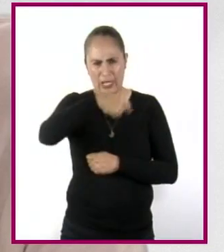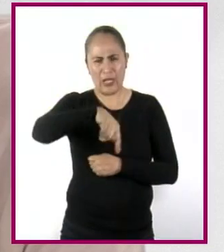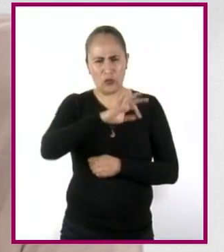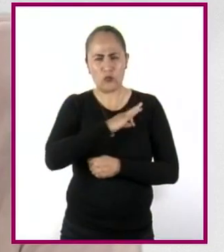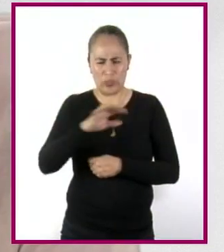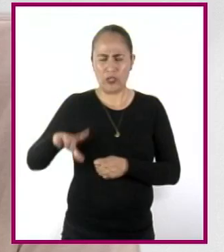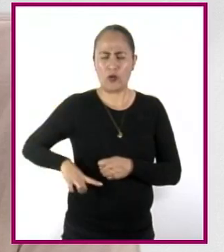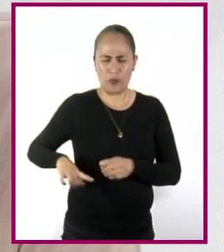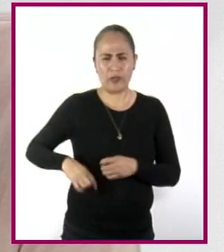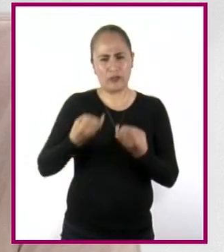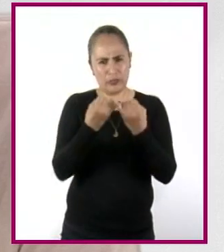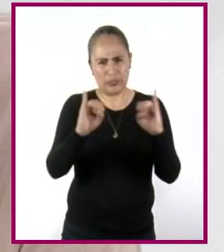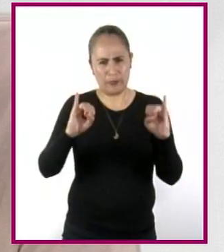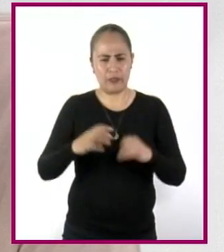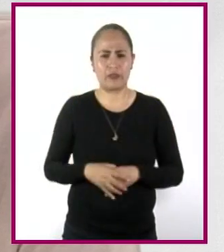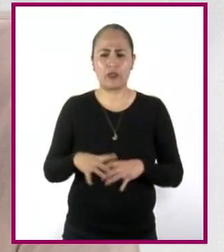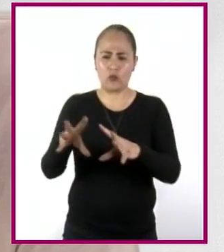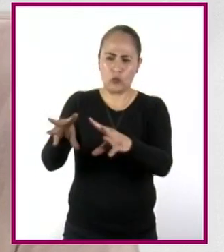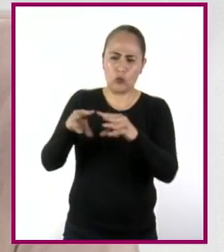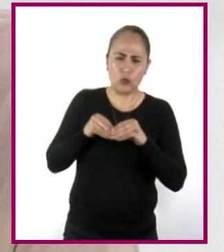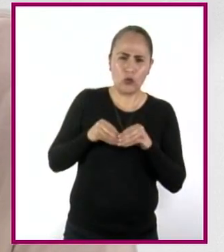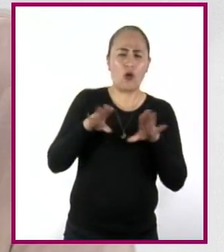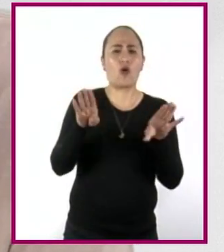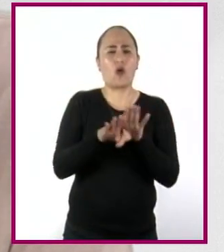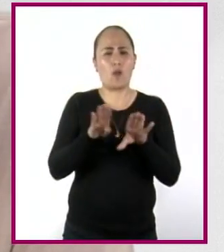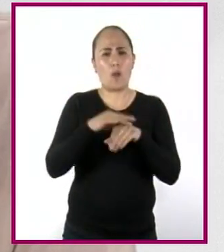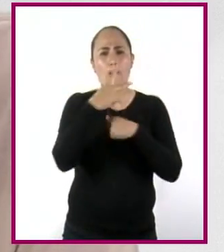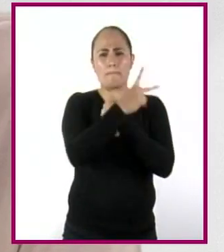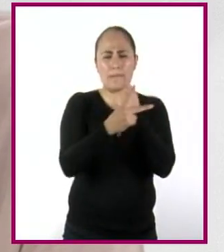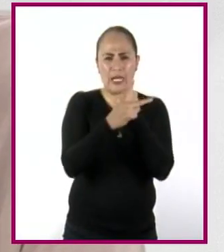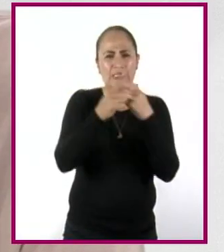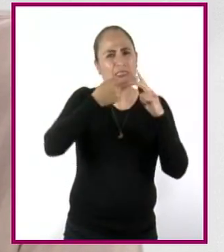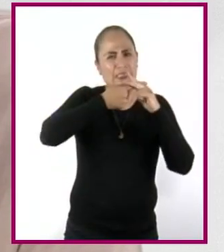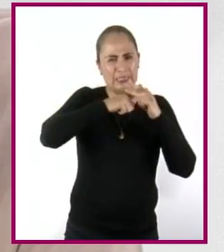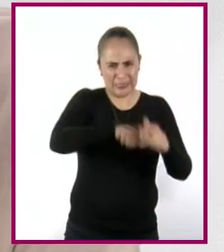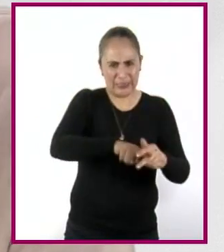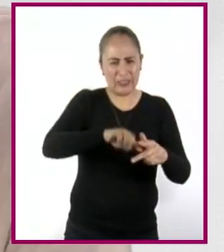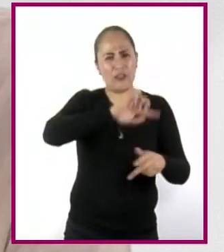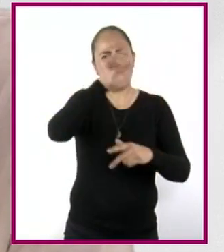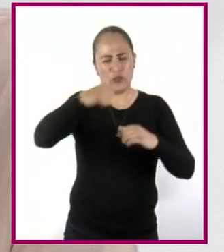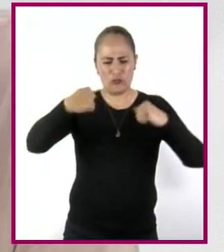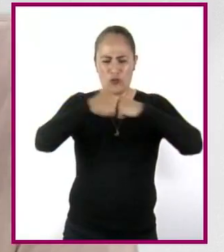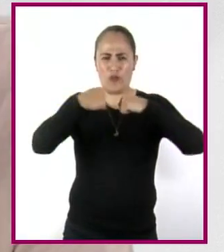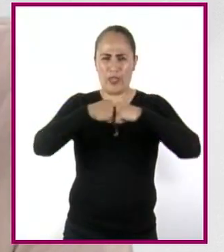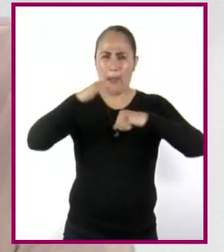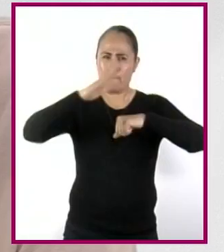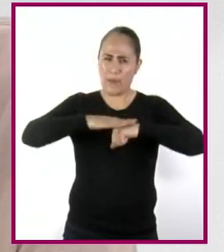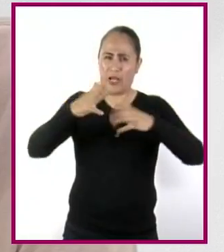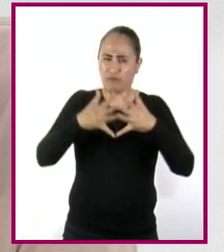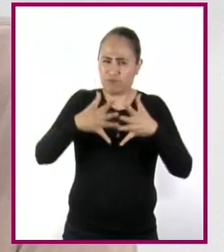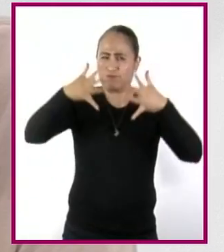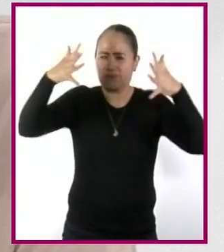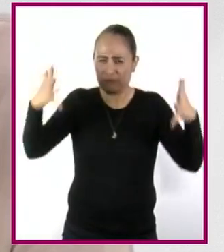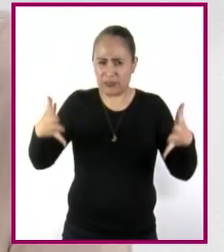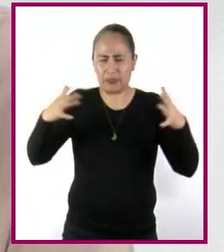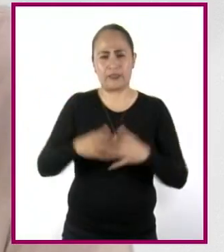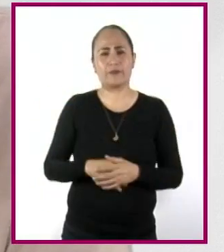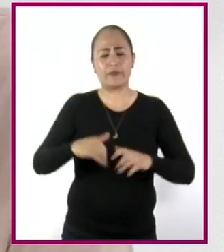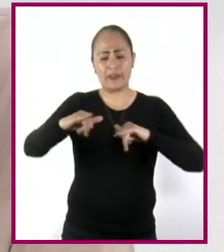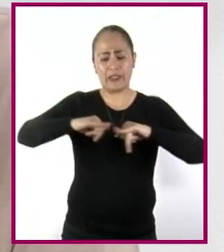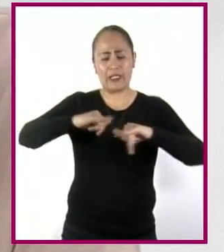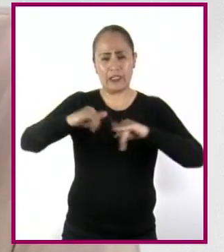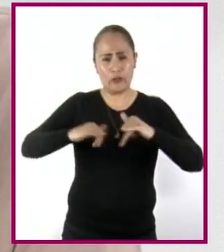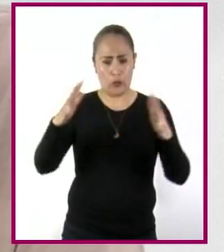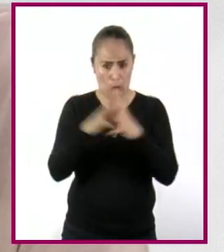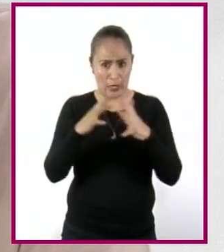autónomos. Todos ellos fueron adquiridos cuando este país se encontraba en formación y sus fronteras se extendían. Son territorios obtenidos luego de una